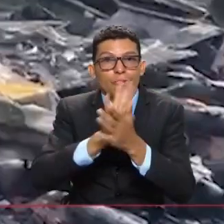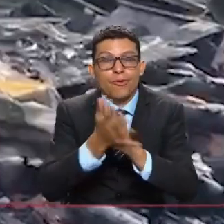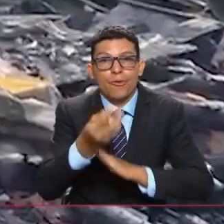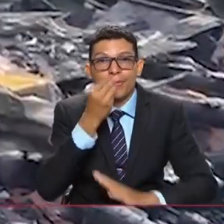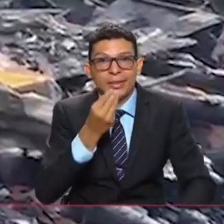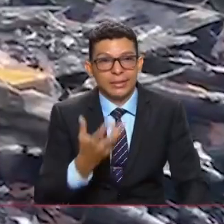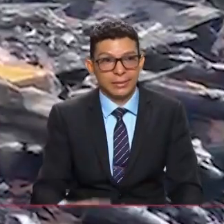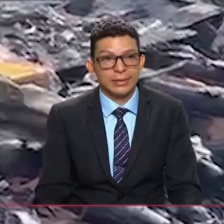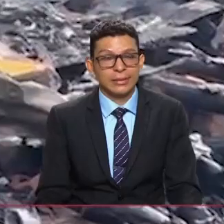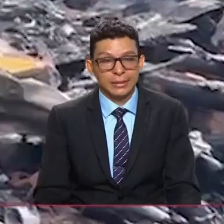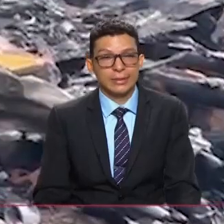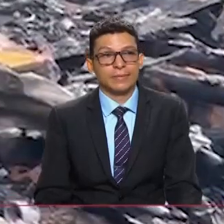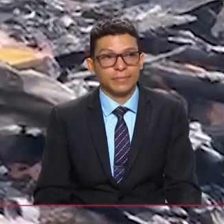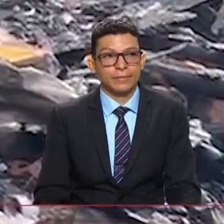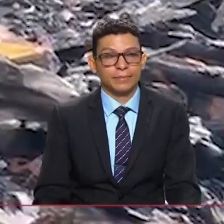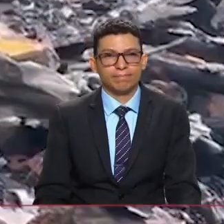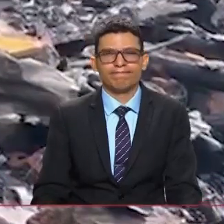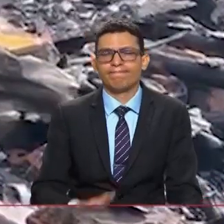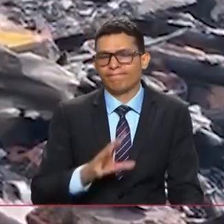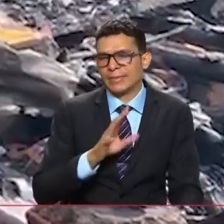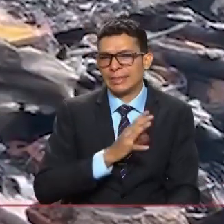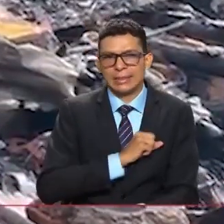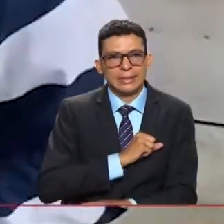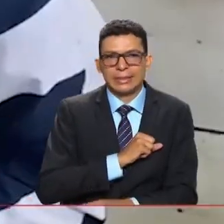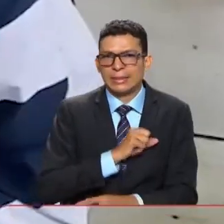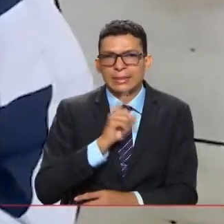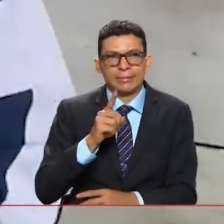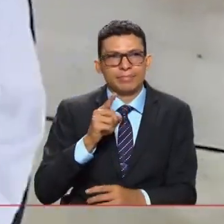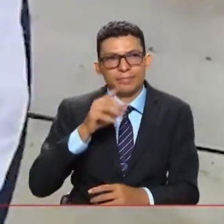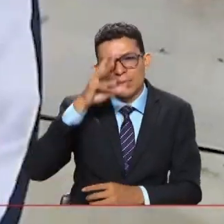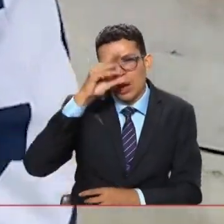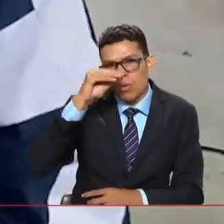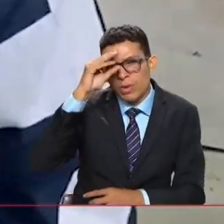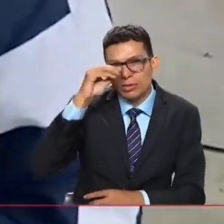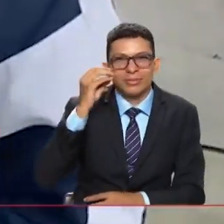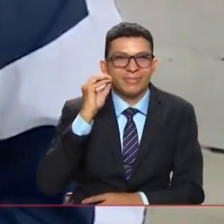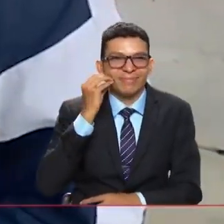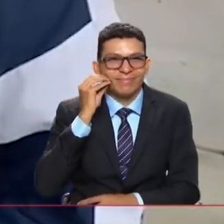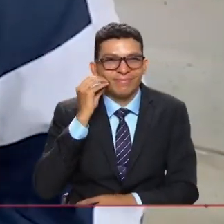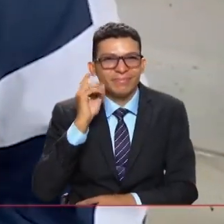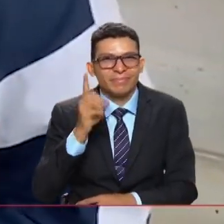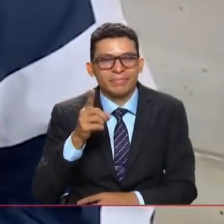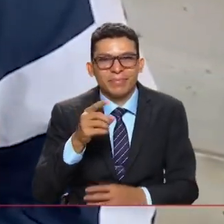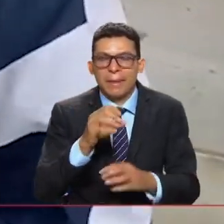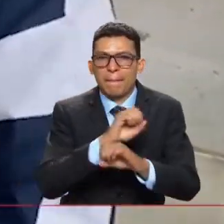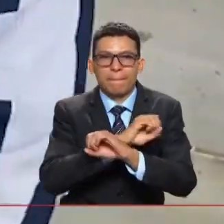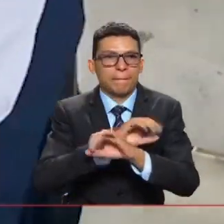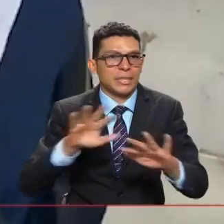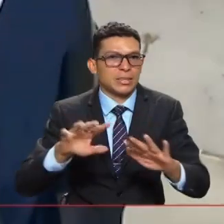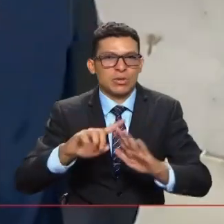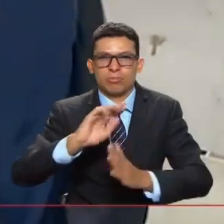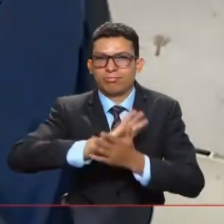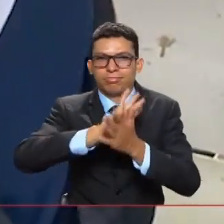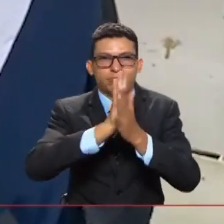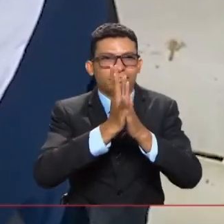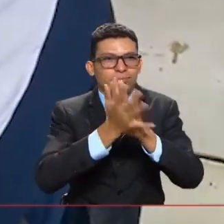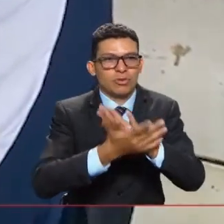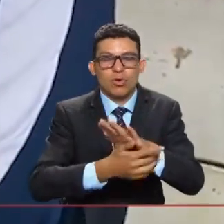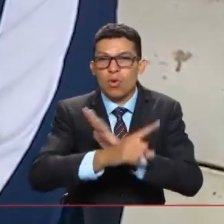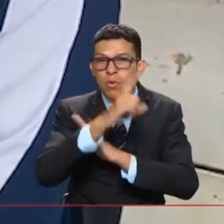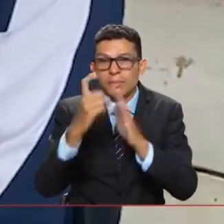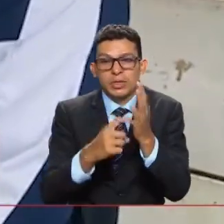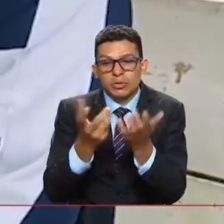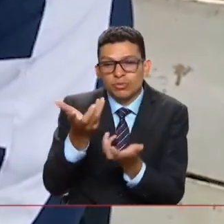cenizas. Desafortunadamente, los abuelitos sufrieron un percance donde se perdió en su totalidad la cocina y los